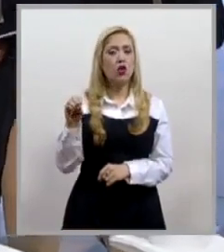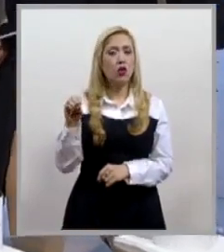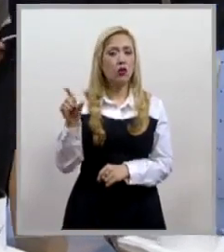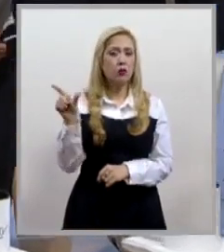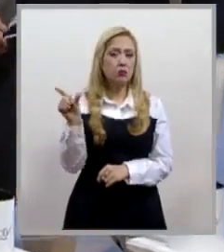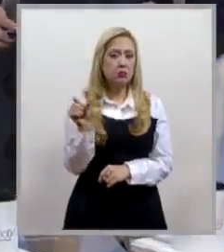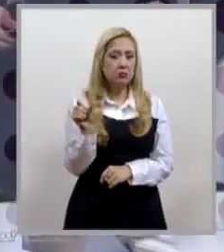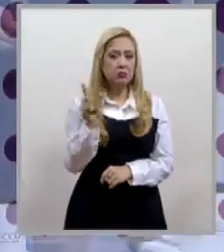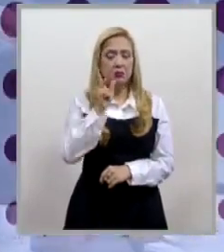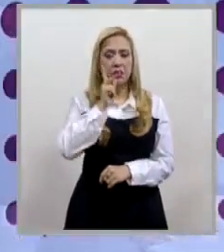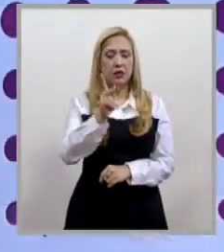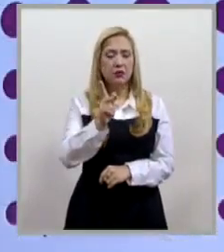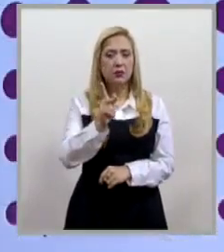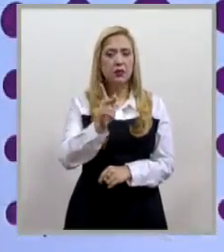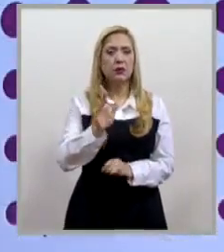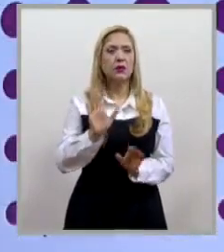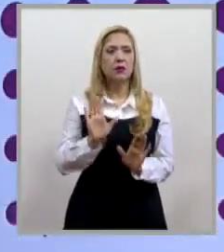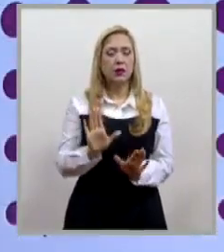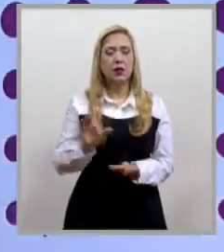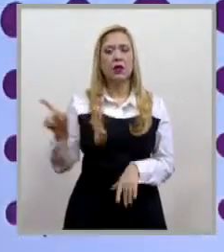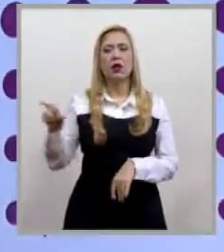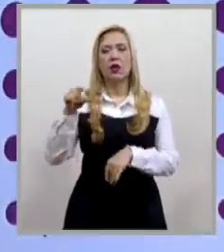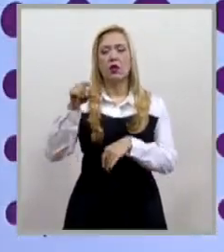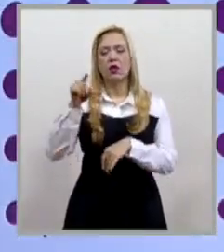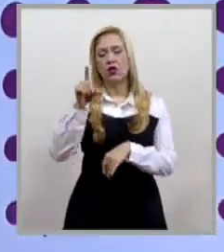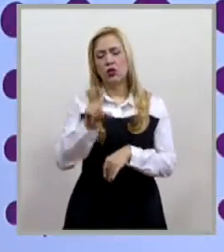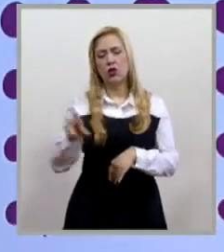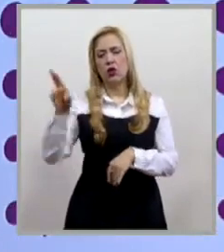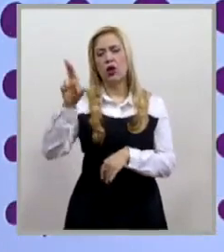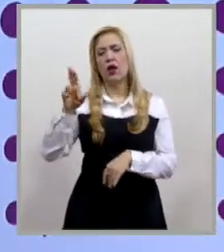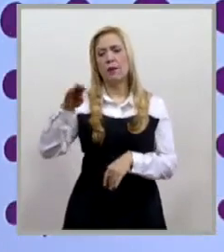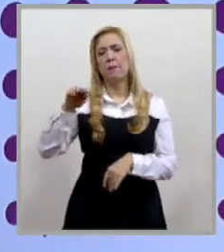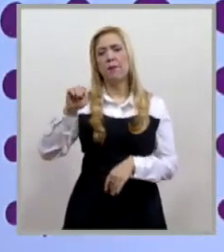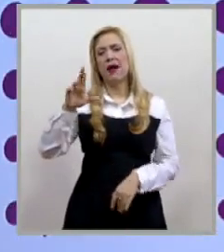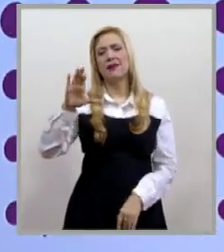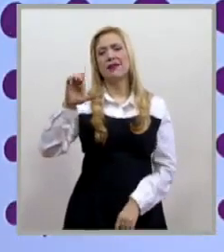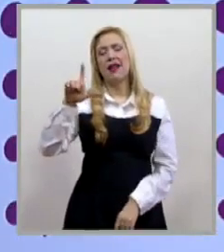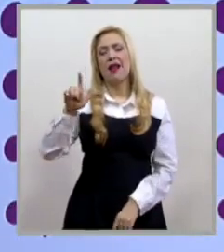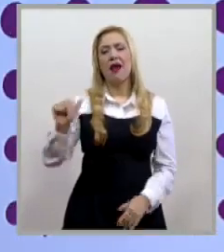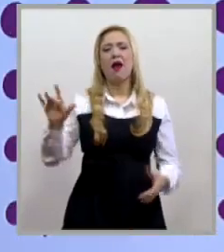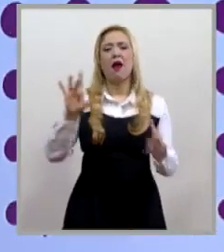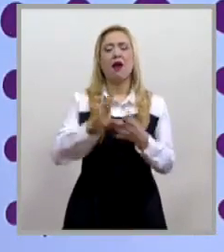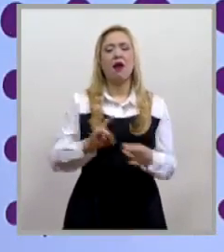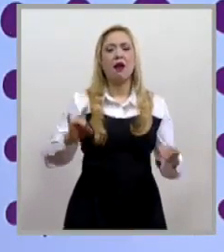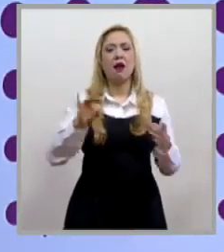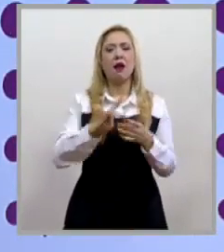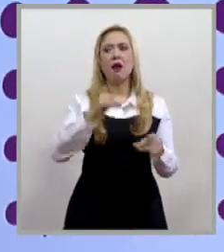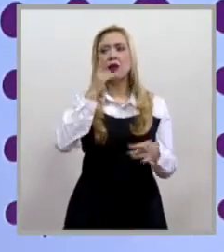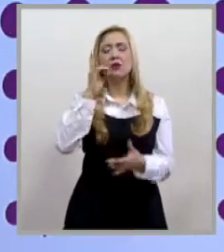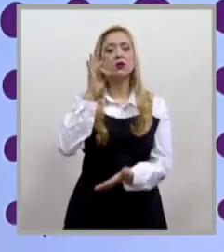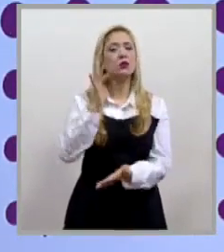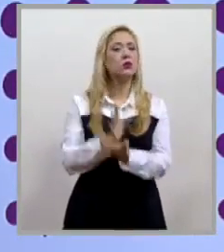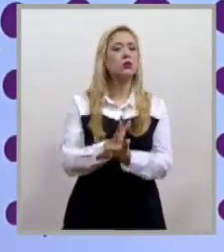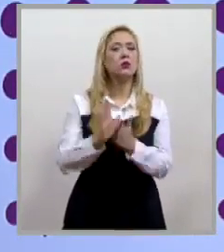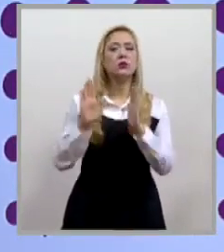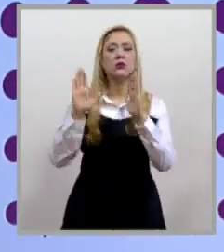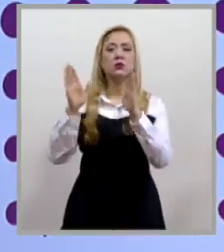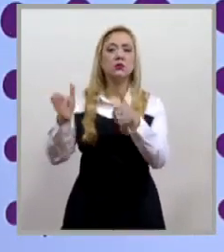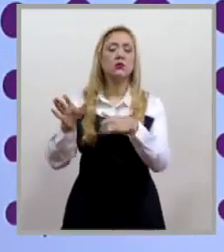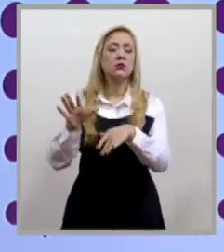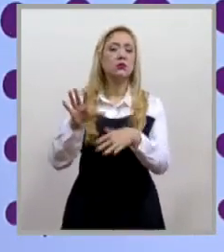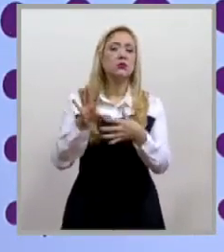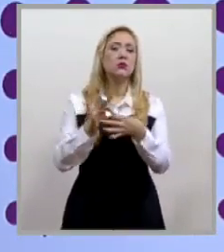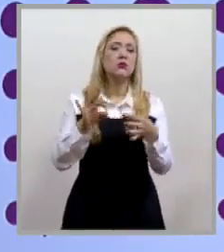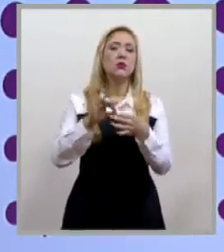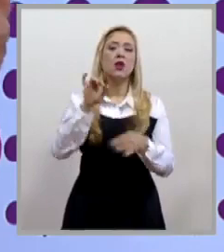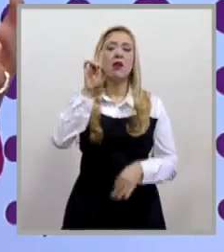esto lo explica muy bien la doctora Marcela Lagarde de los Ríos, que pudiera ser exclusivamente hablar en